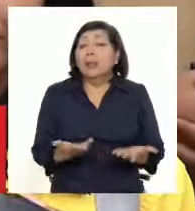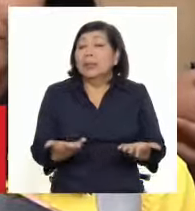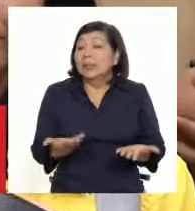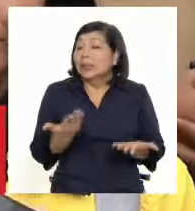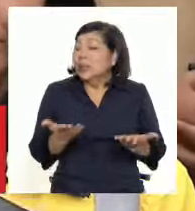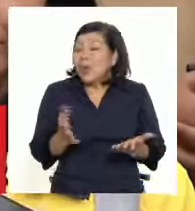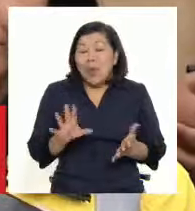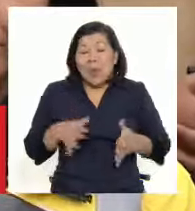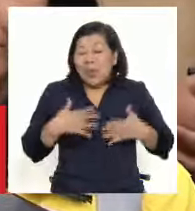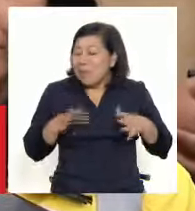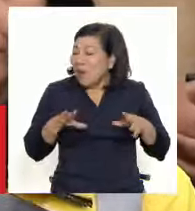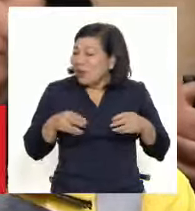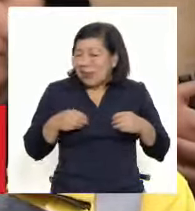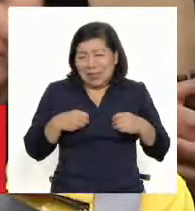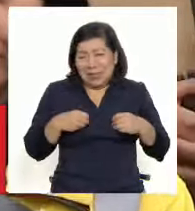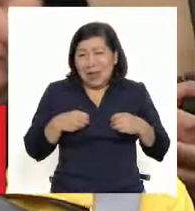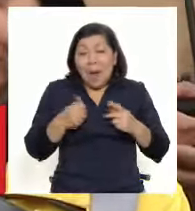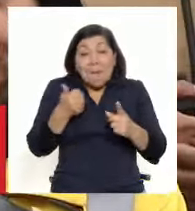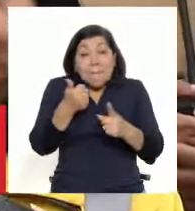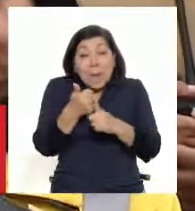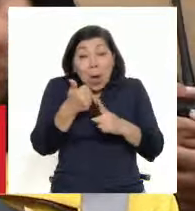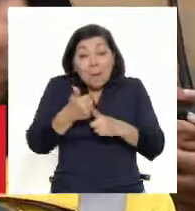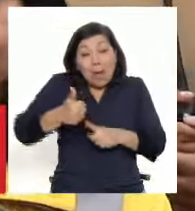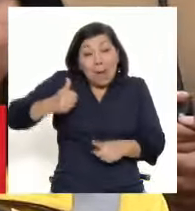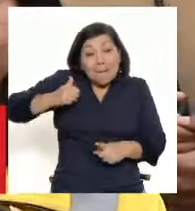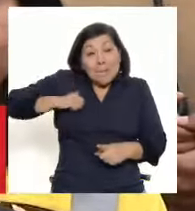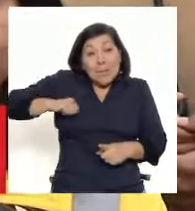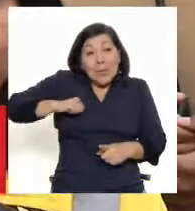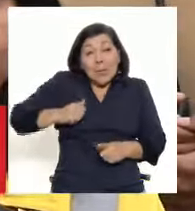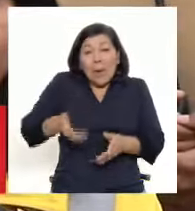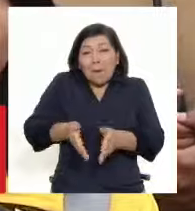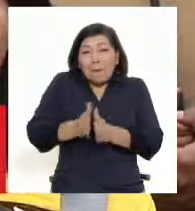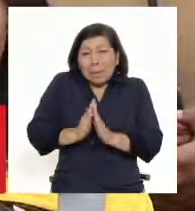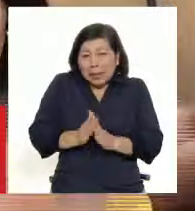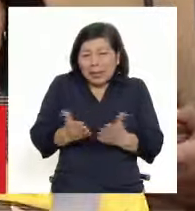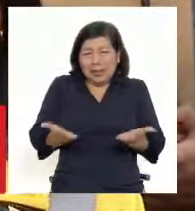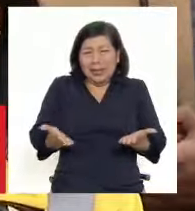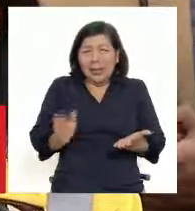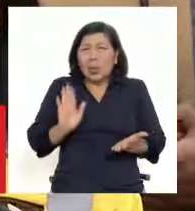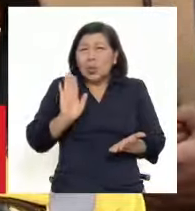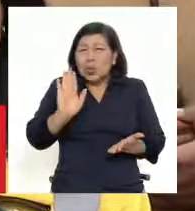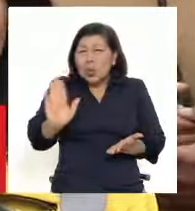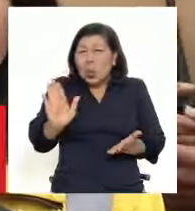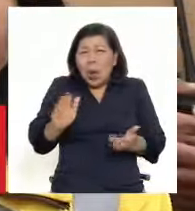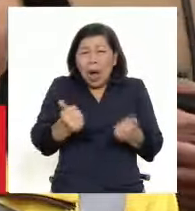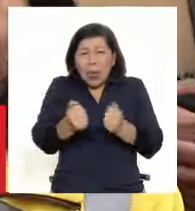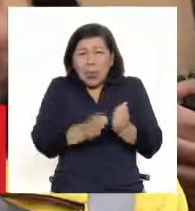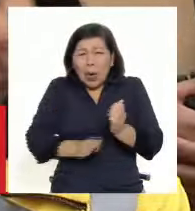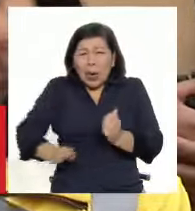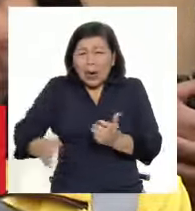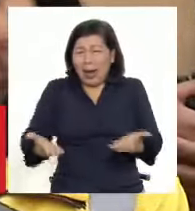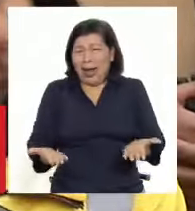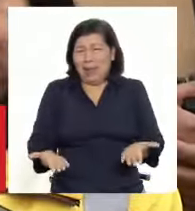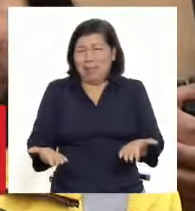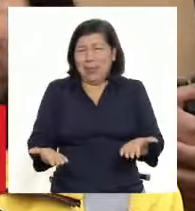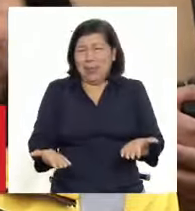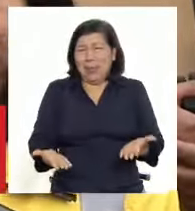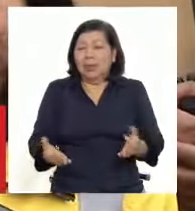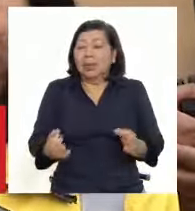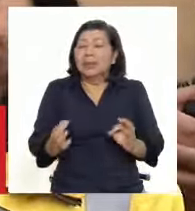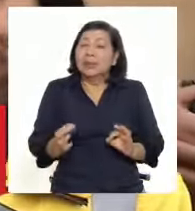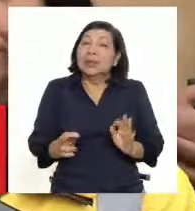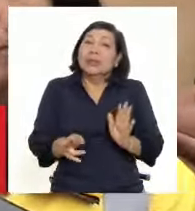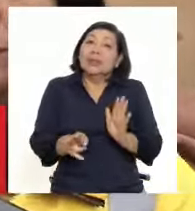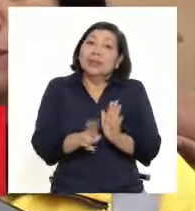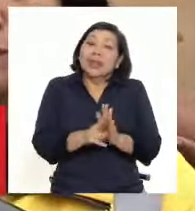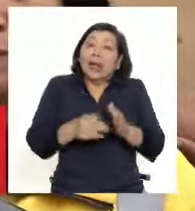resulta inaudito que la propia municipalidad nos pide el sustento de su plan de desvíos. Nosotros de manera